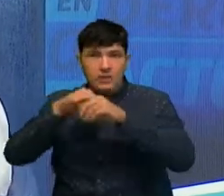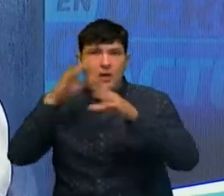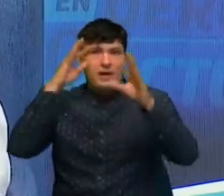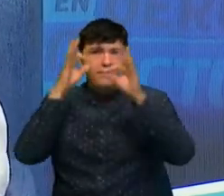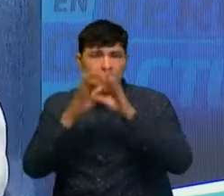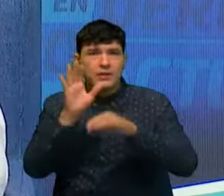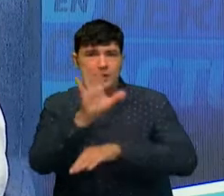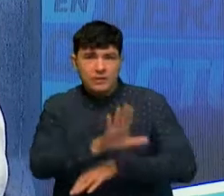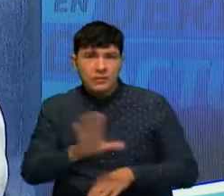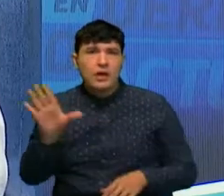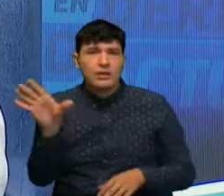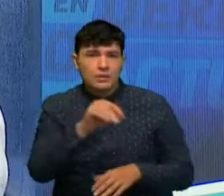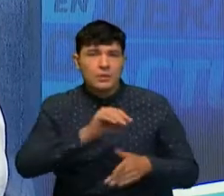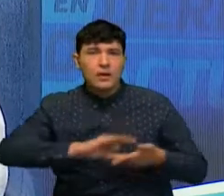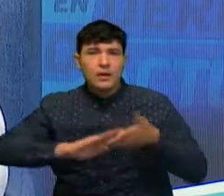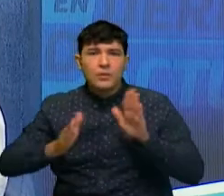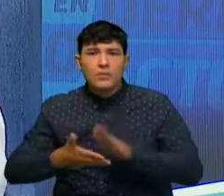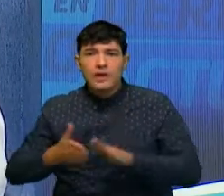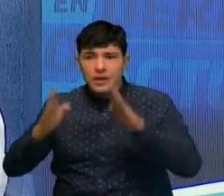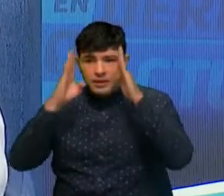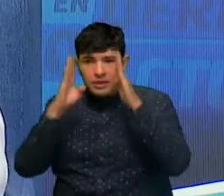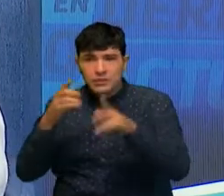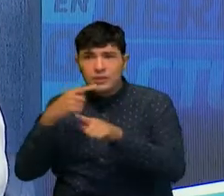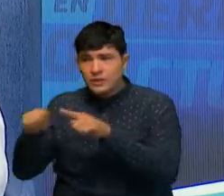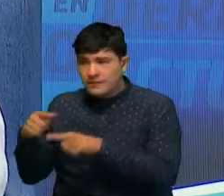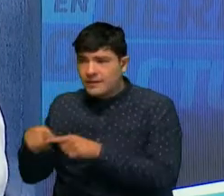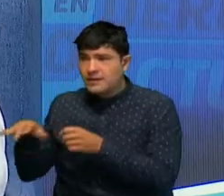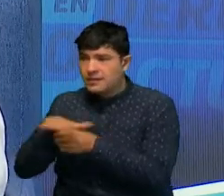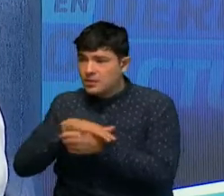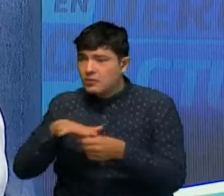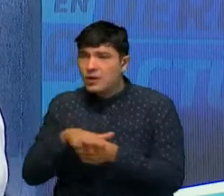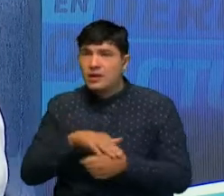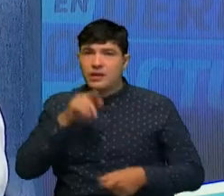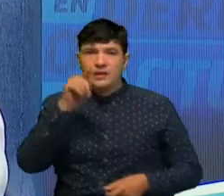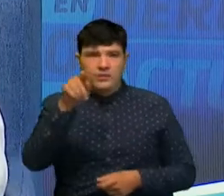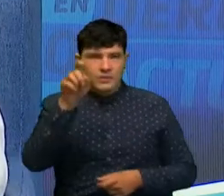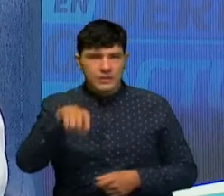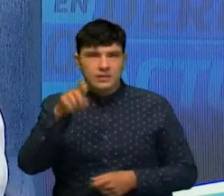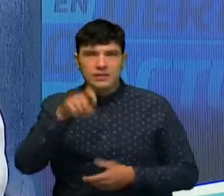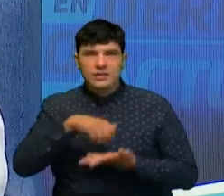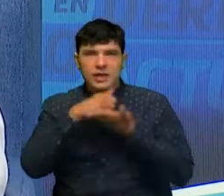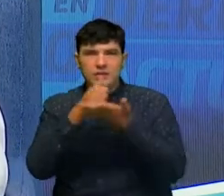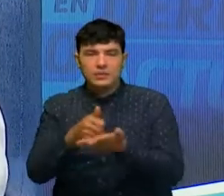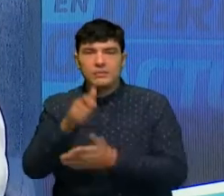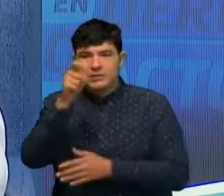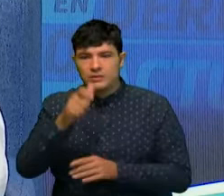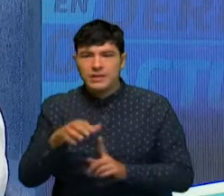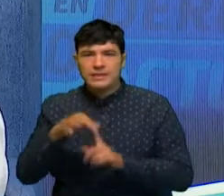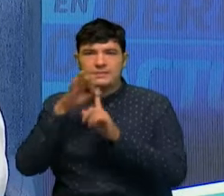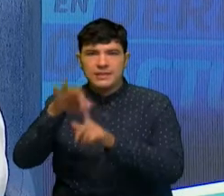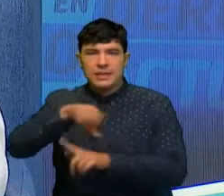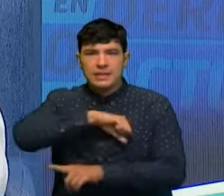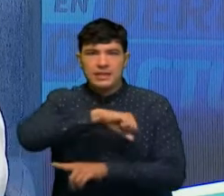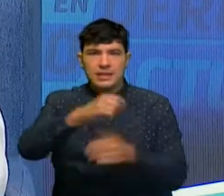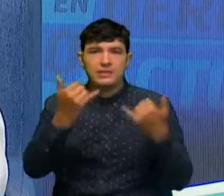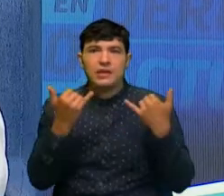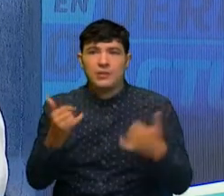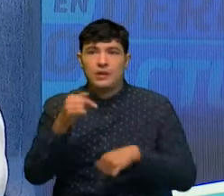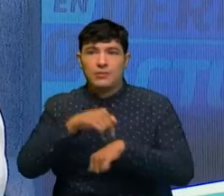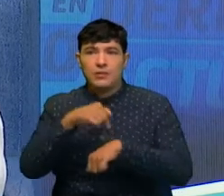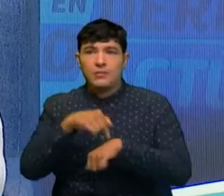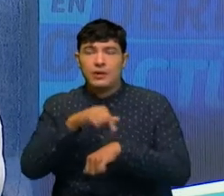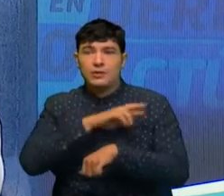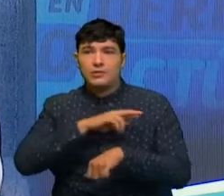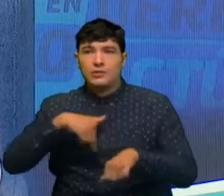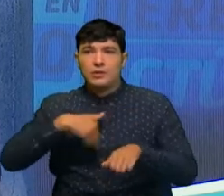comunidad, a atender esas situaciones donde seguramente requieren la ayuda de un especialista en derecho. A partir de este momento, le invitamos a que